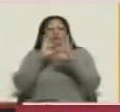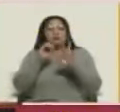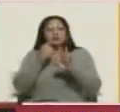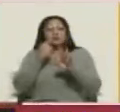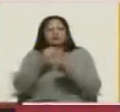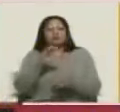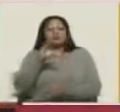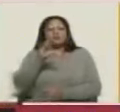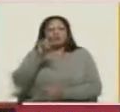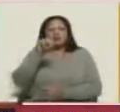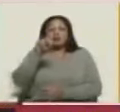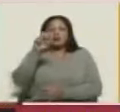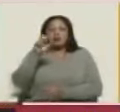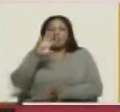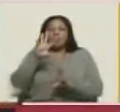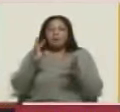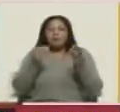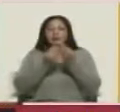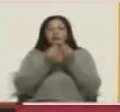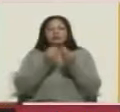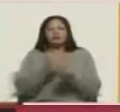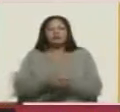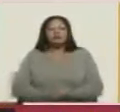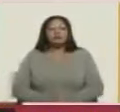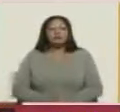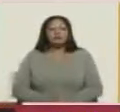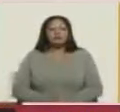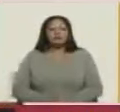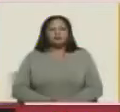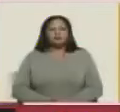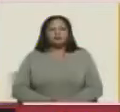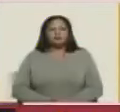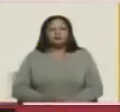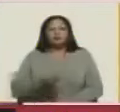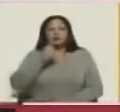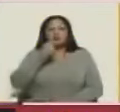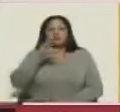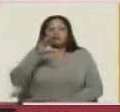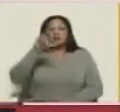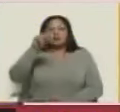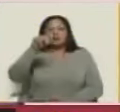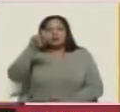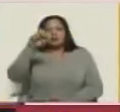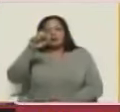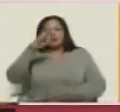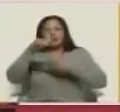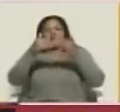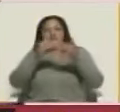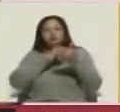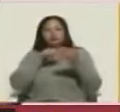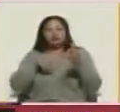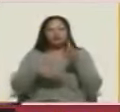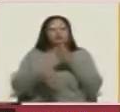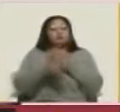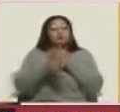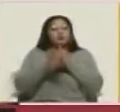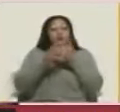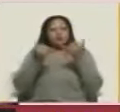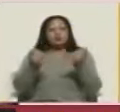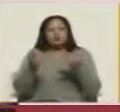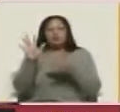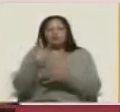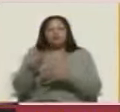el CNE, acompañantes. Eso lo determina el CNE. Pero nosotros hemos venido cumpliendo